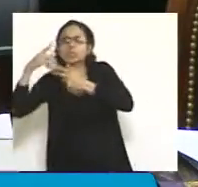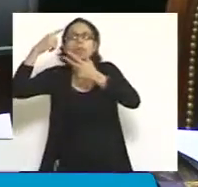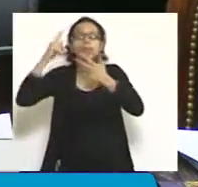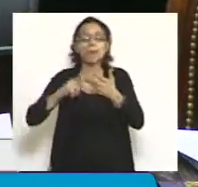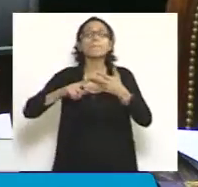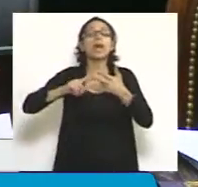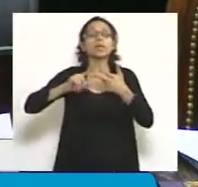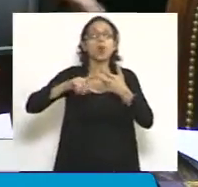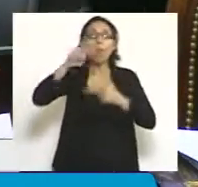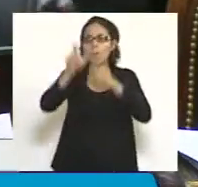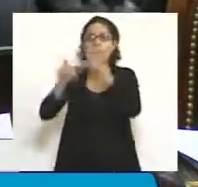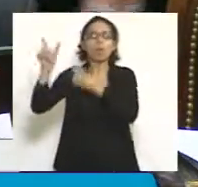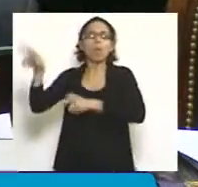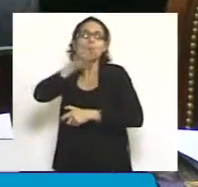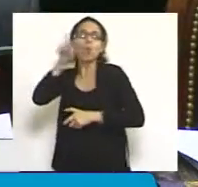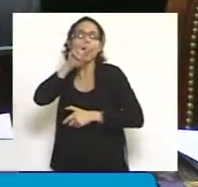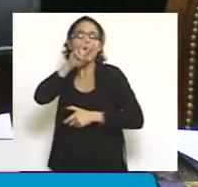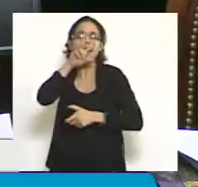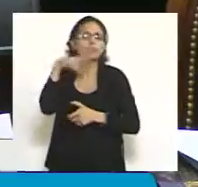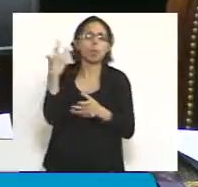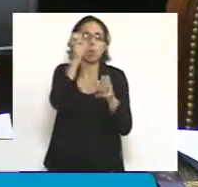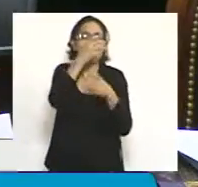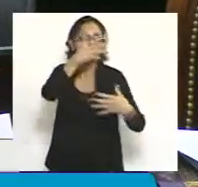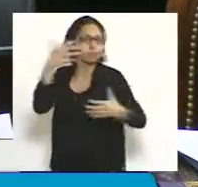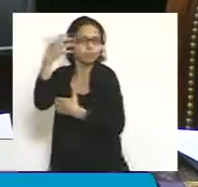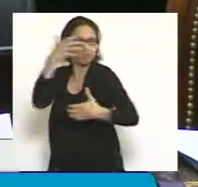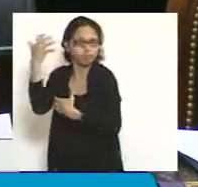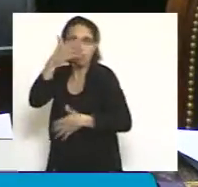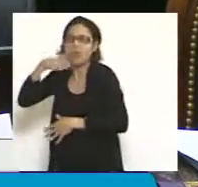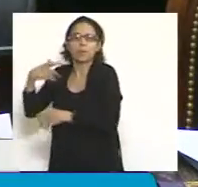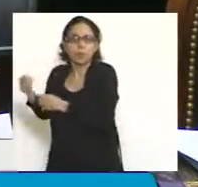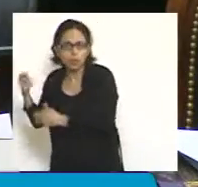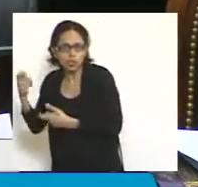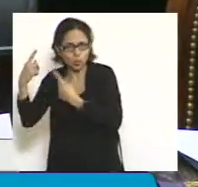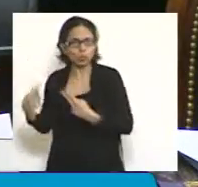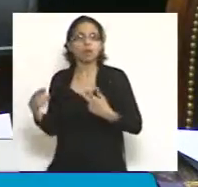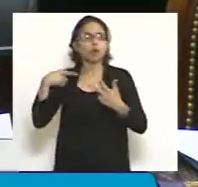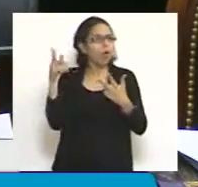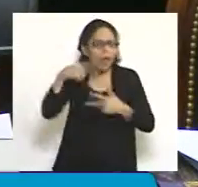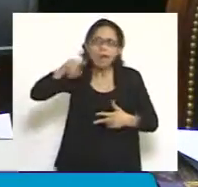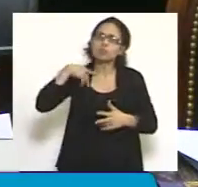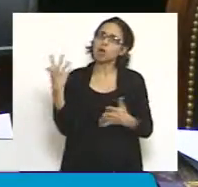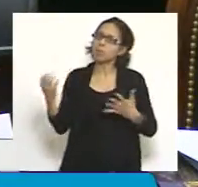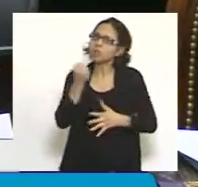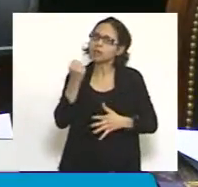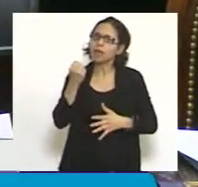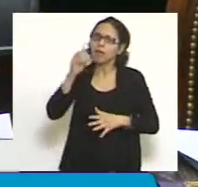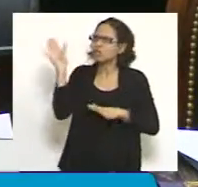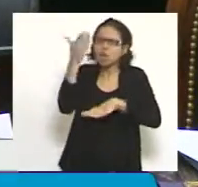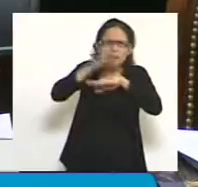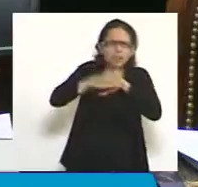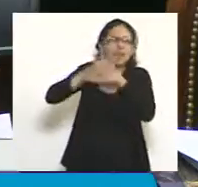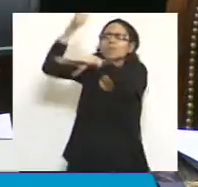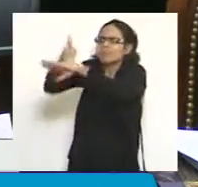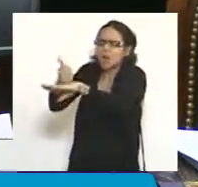facultad de designar los fiscales, sino de removerlos. Y esto nos parece muy grave, sobre todo teniendo en cuenta que